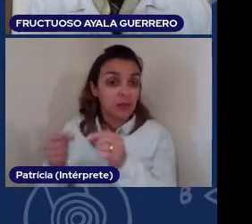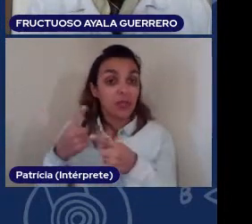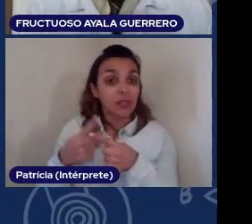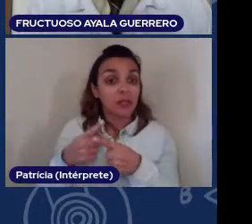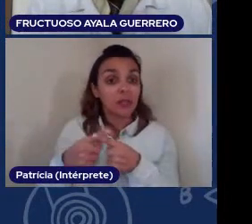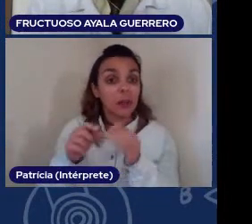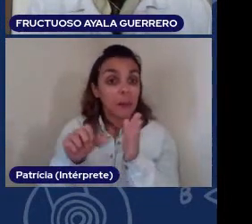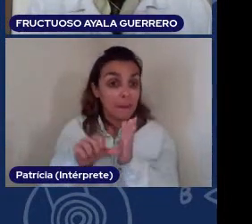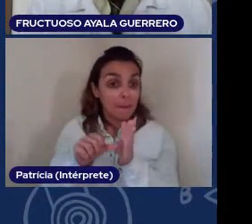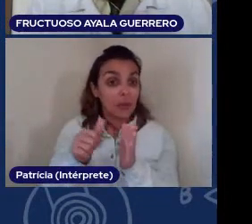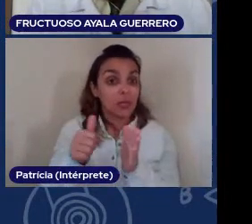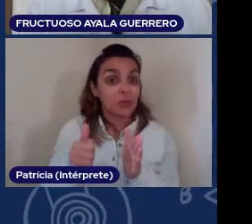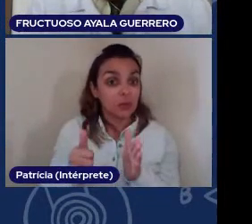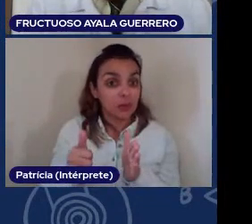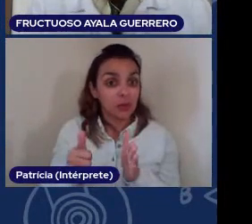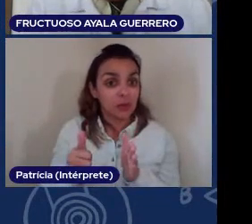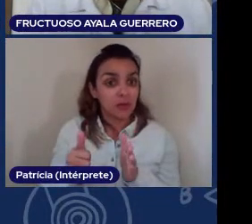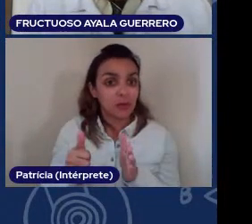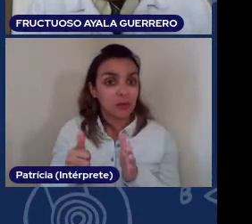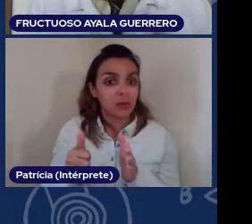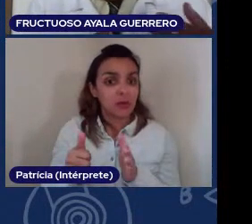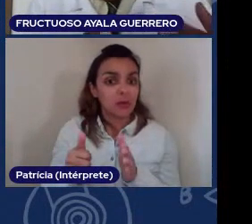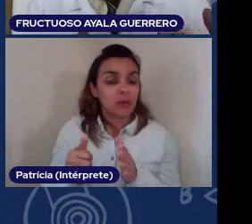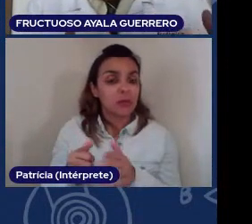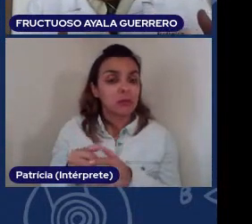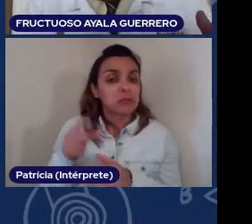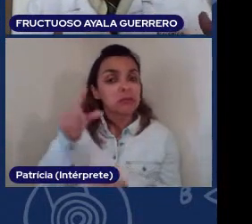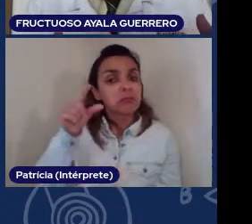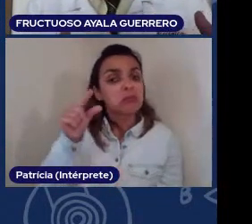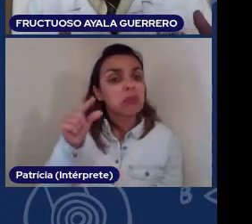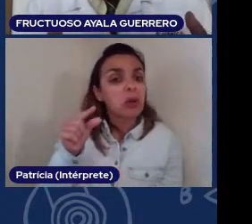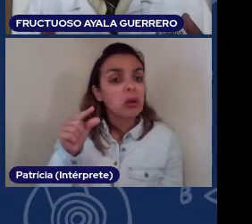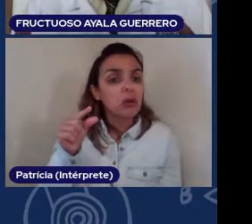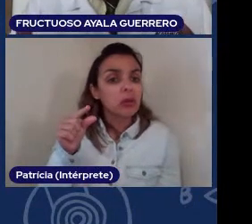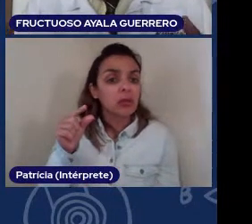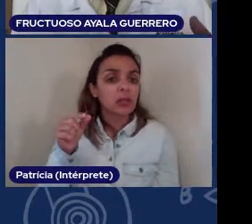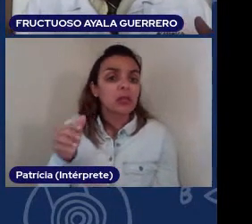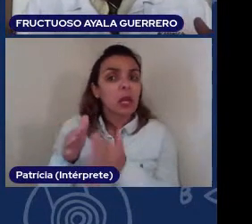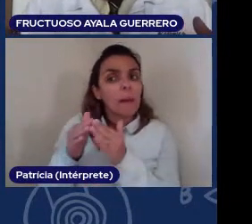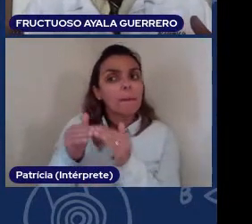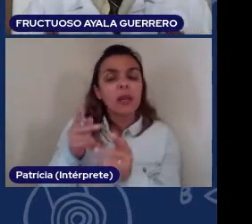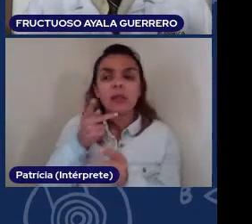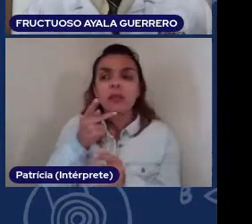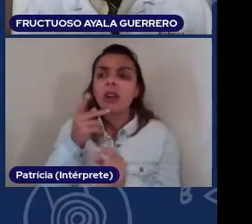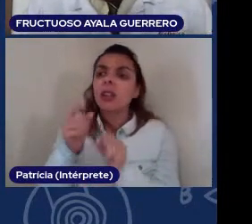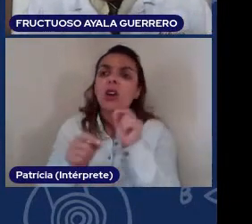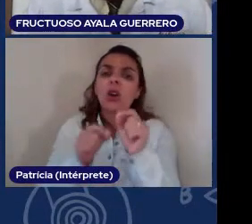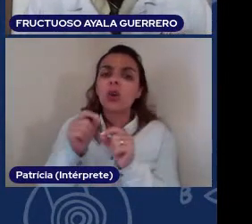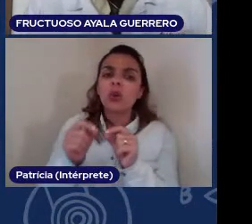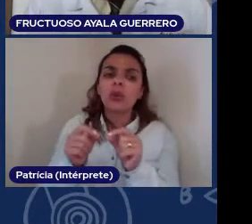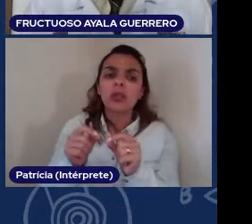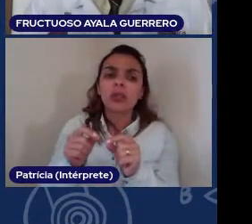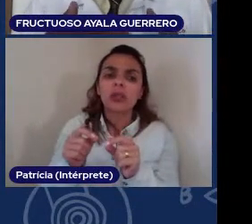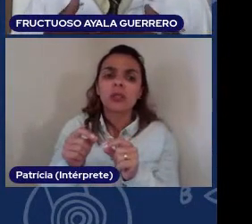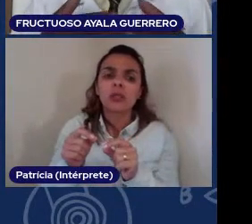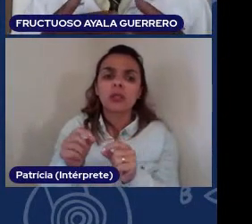primer lugar tienen menos contenido. Cuando se les pide que relaten el número de eventos,